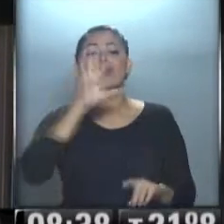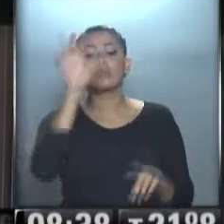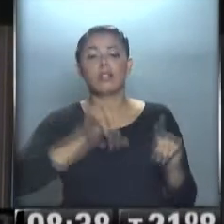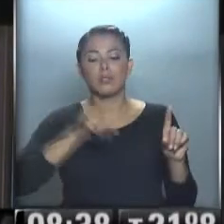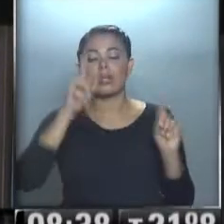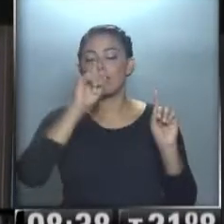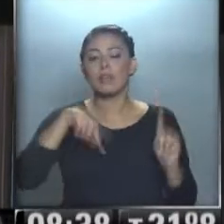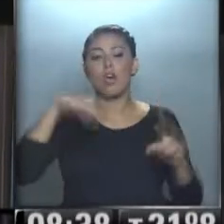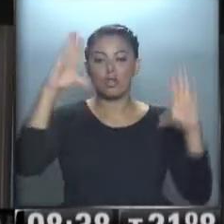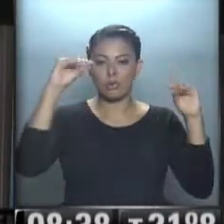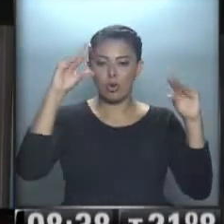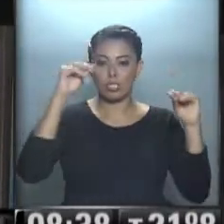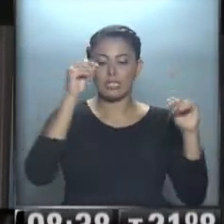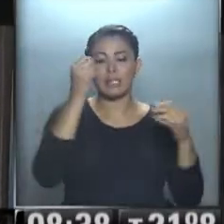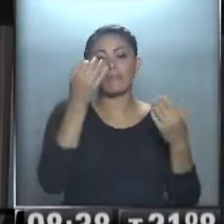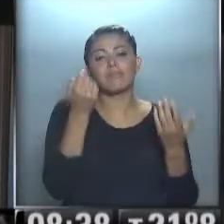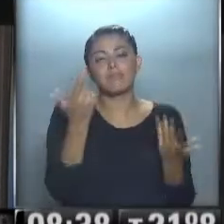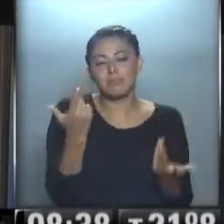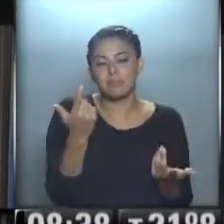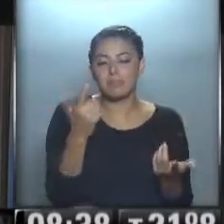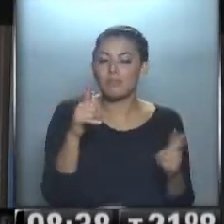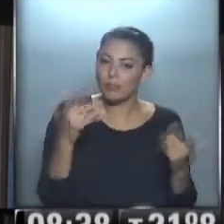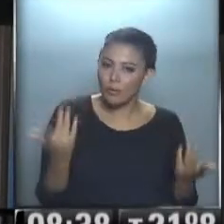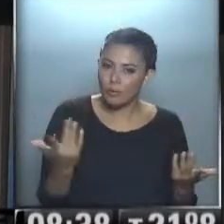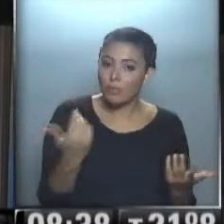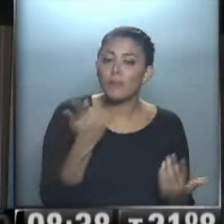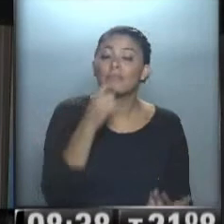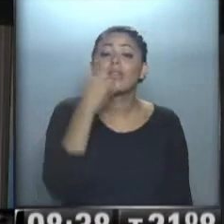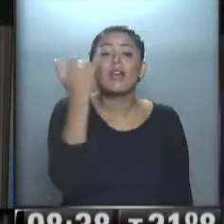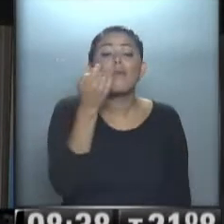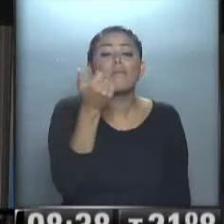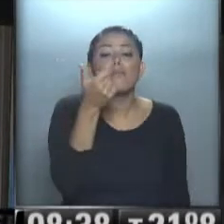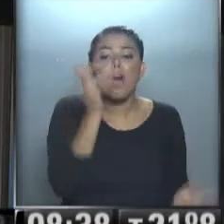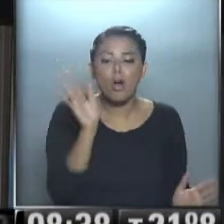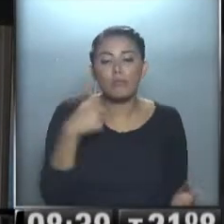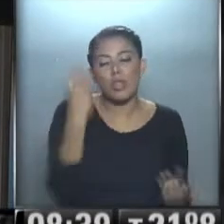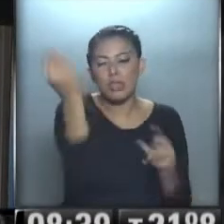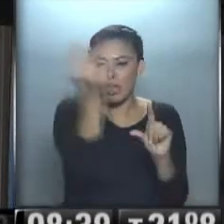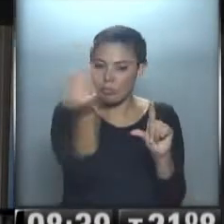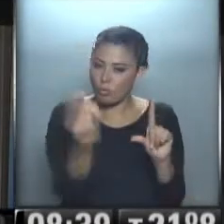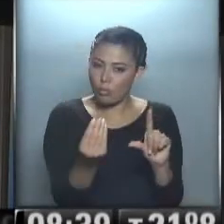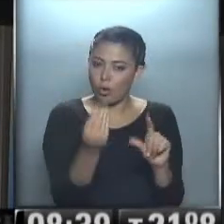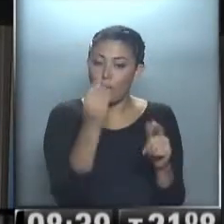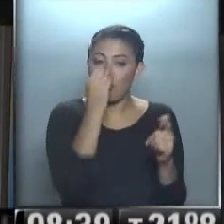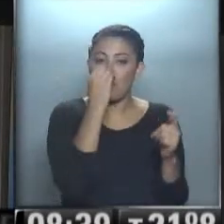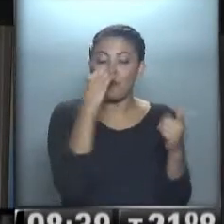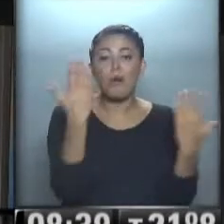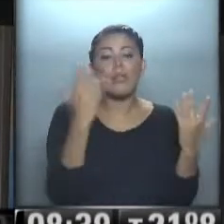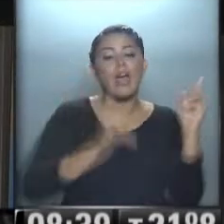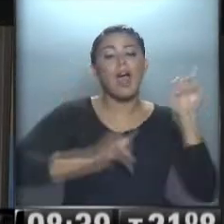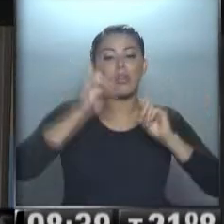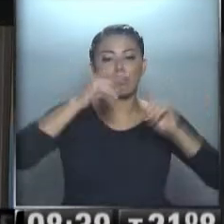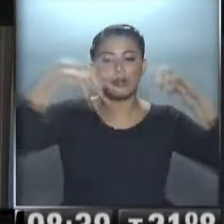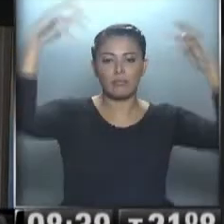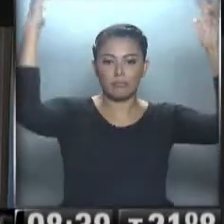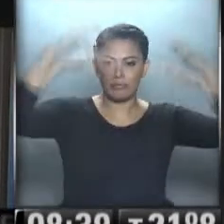noche bajísima casi no existe pero como existen chiquitita le dibuje aquí la probabilidad de algún